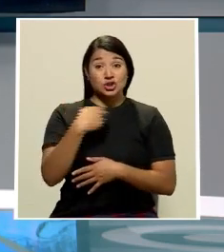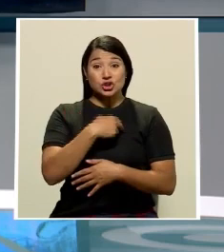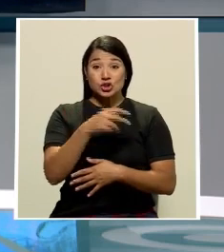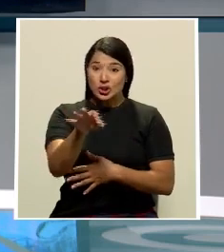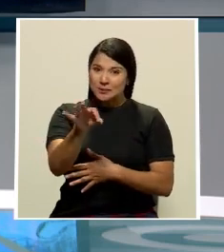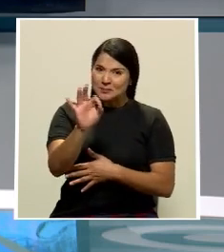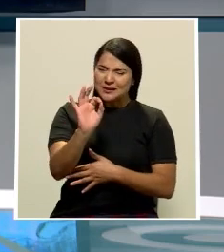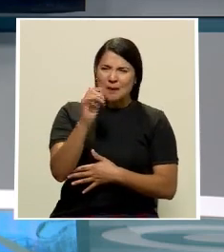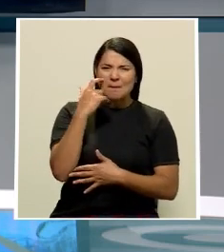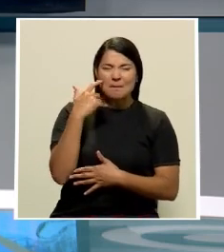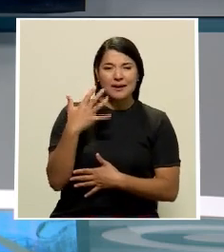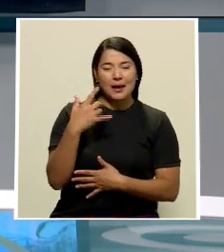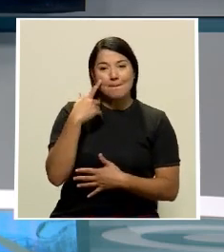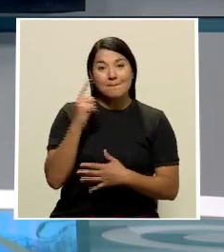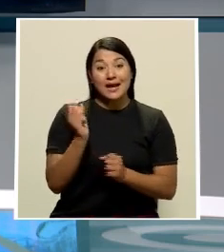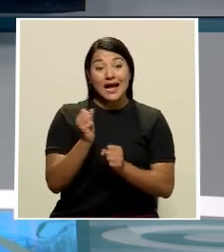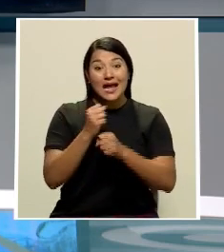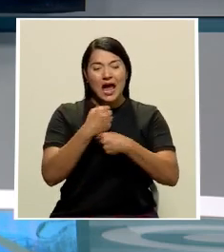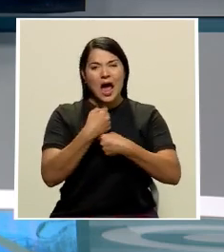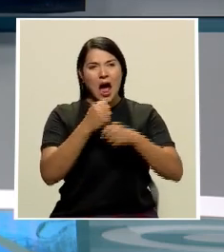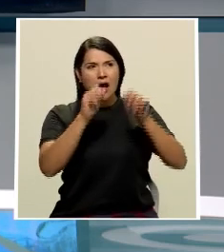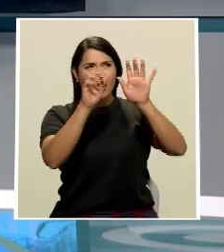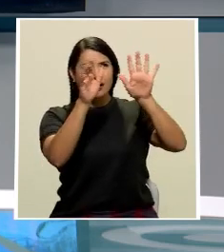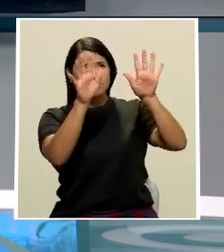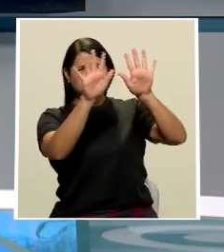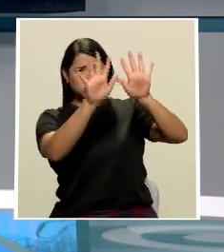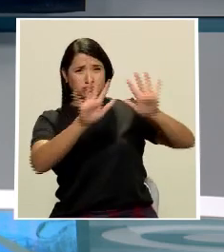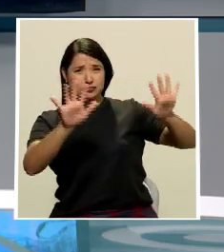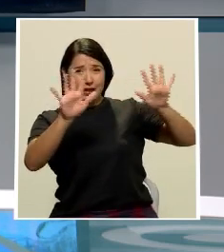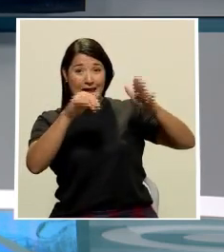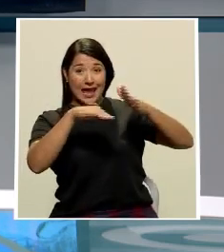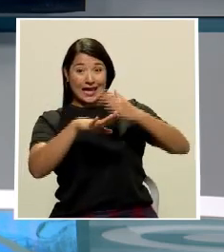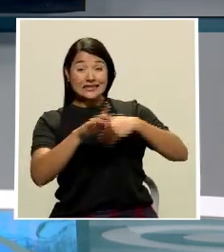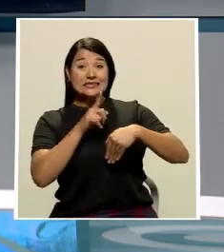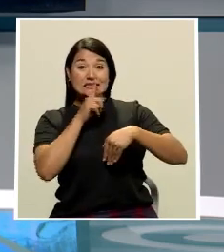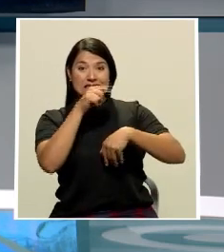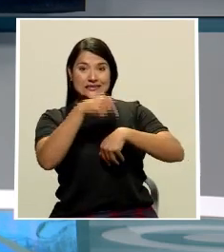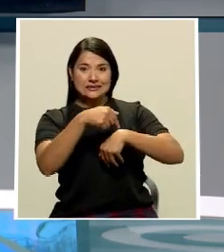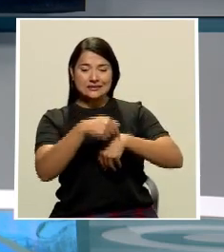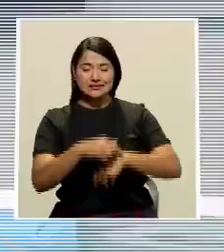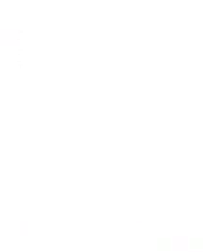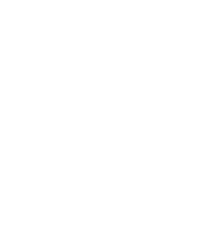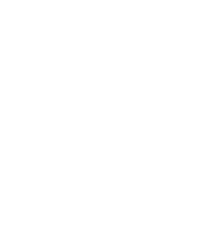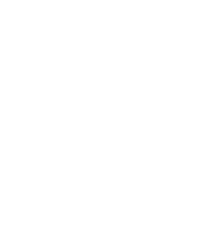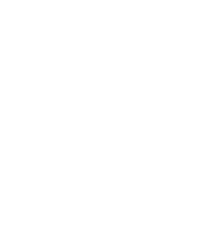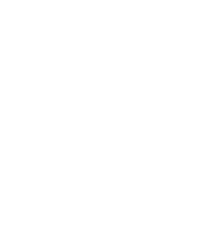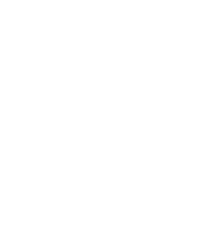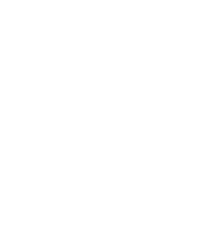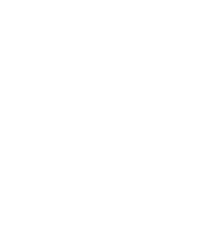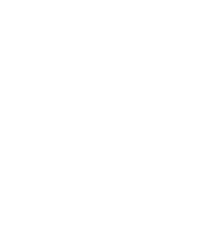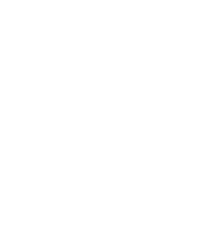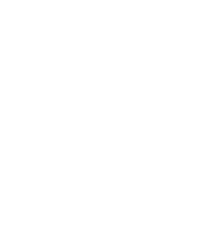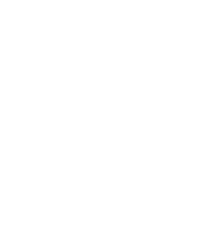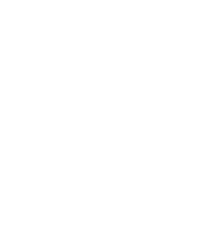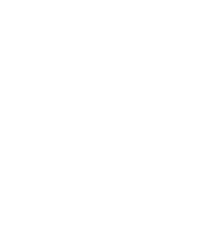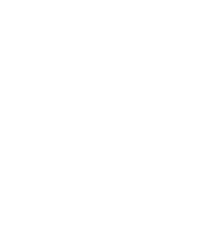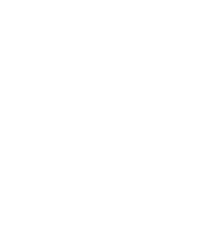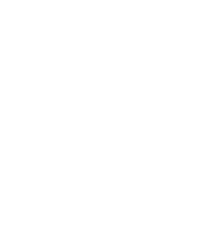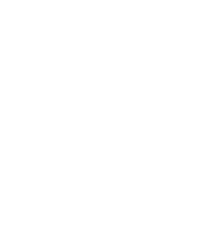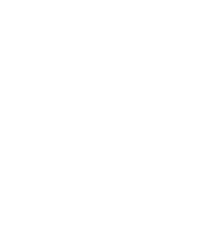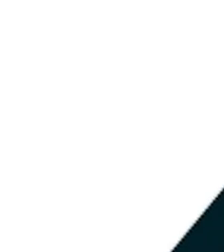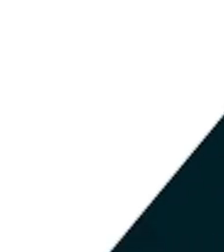invitamos a la elaboración de un mural en tiempo real. Veamos. El Ministerio de Cultura y